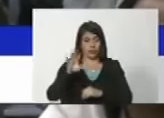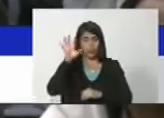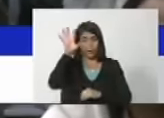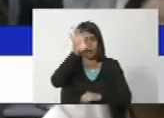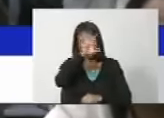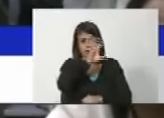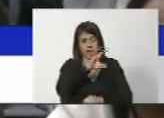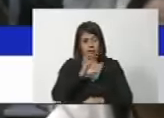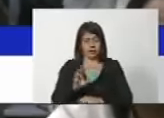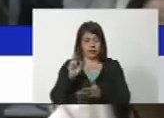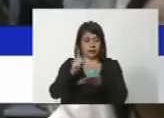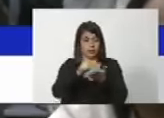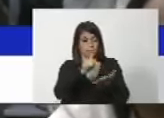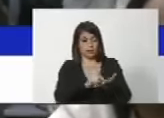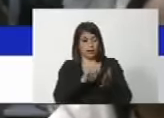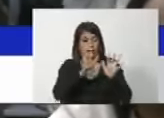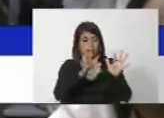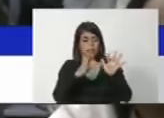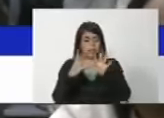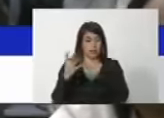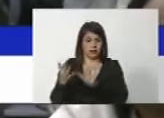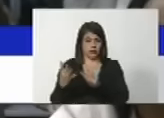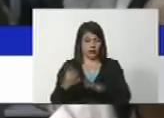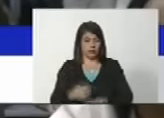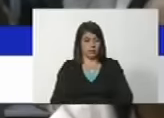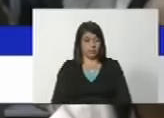países, con la presencia de 19